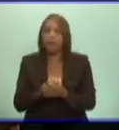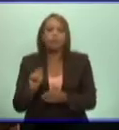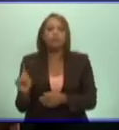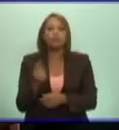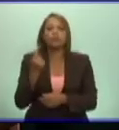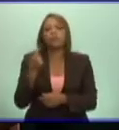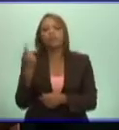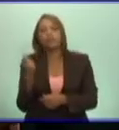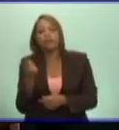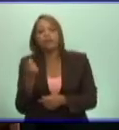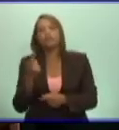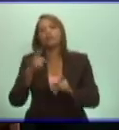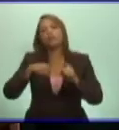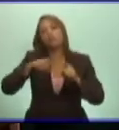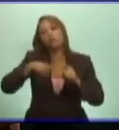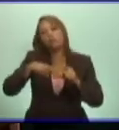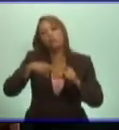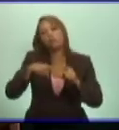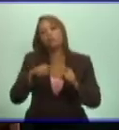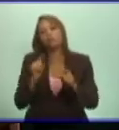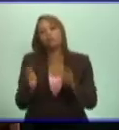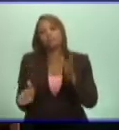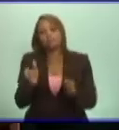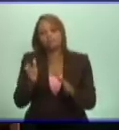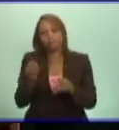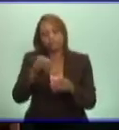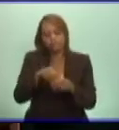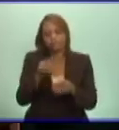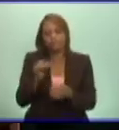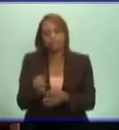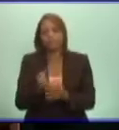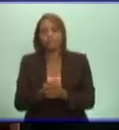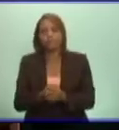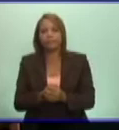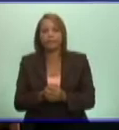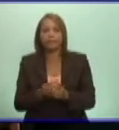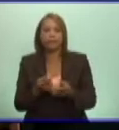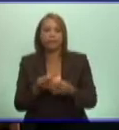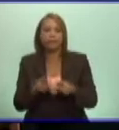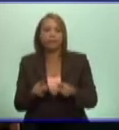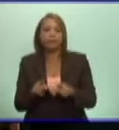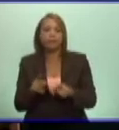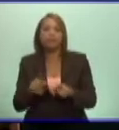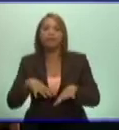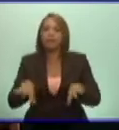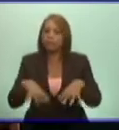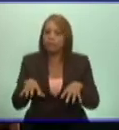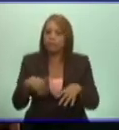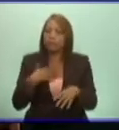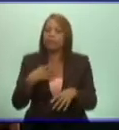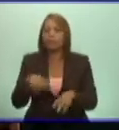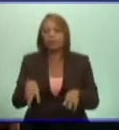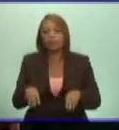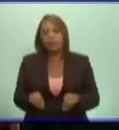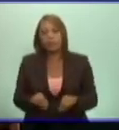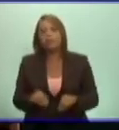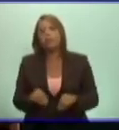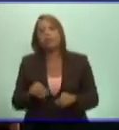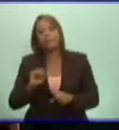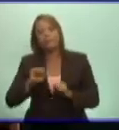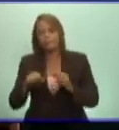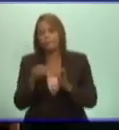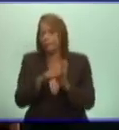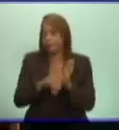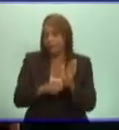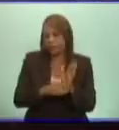solo ahora los contenidos de la etapa porque en situaciones excepcionales también hay que adoptar medidas excepcionales. Uh-huh. Y